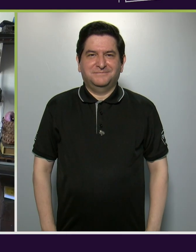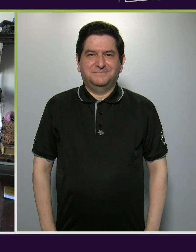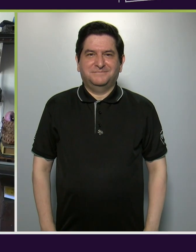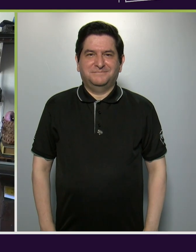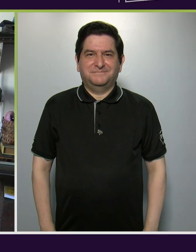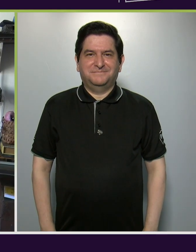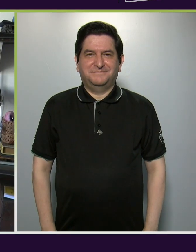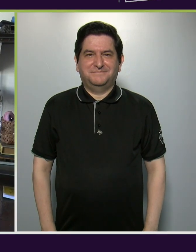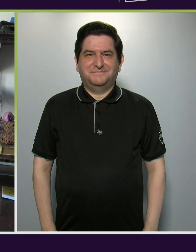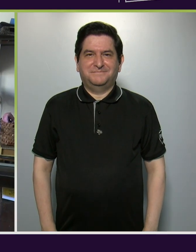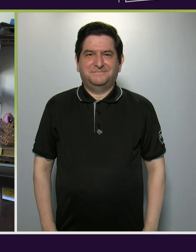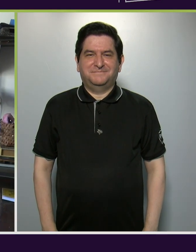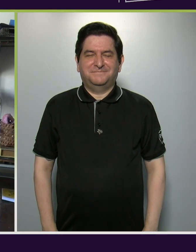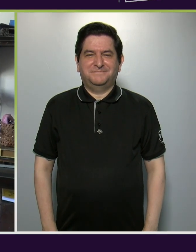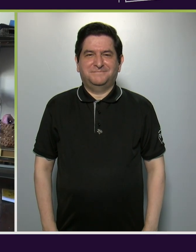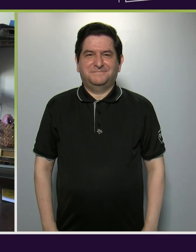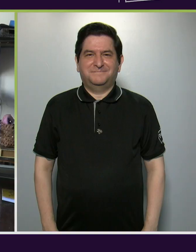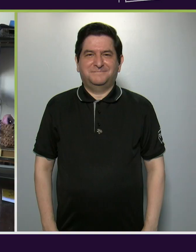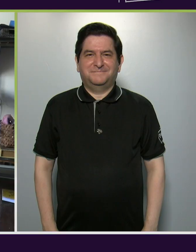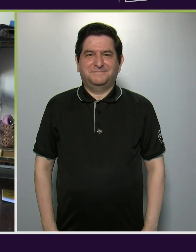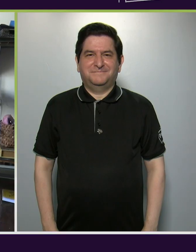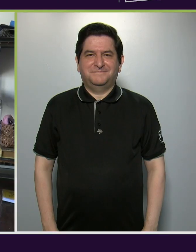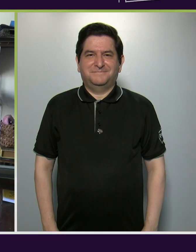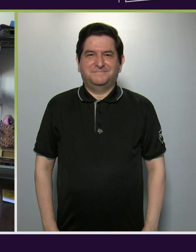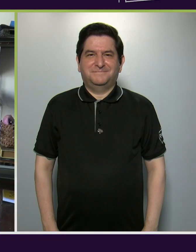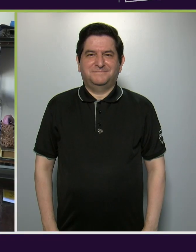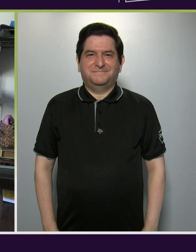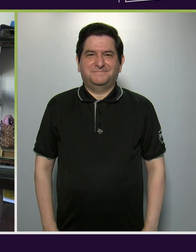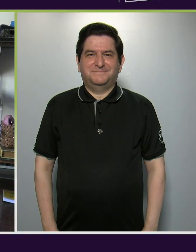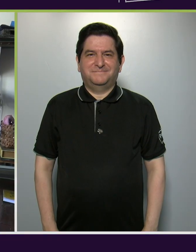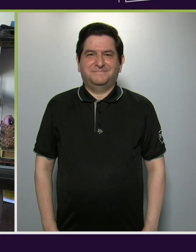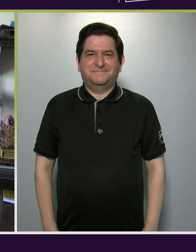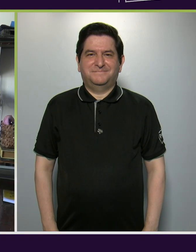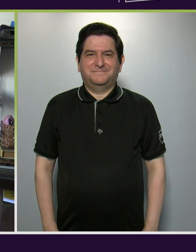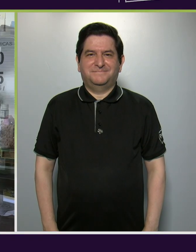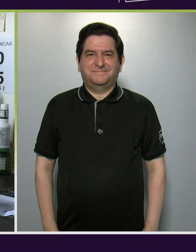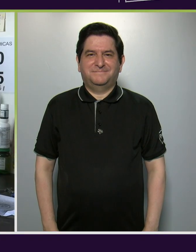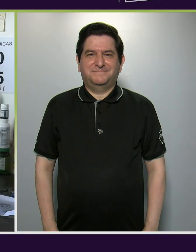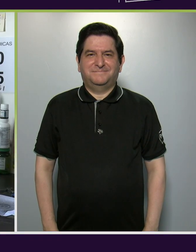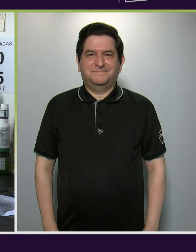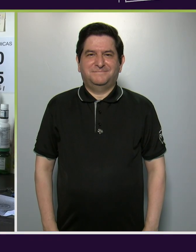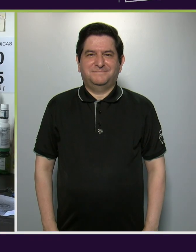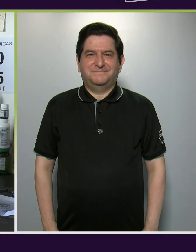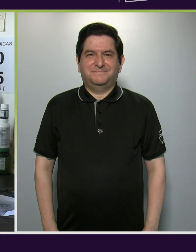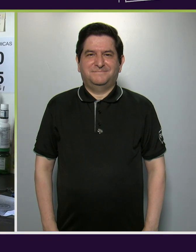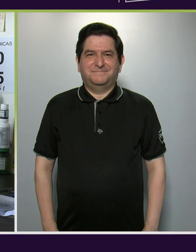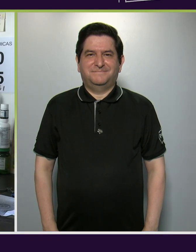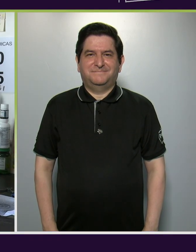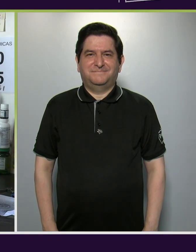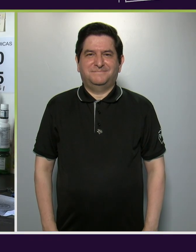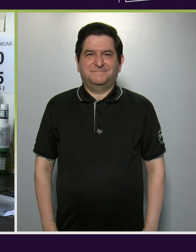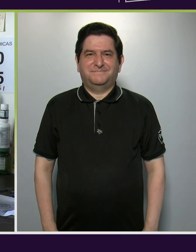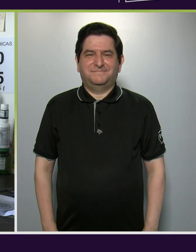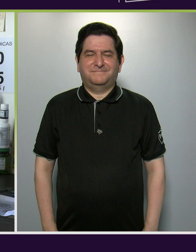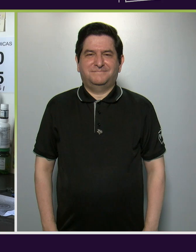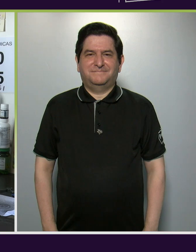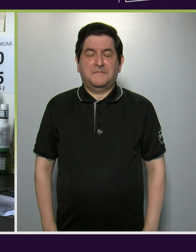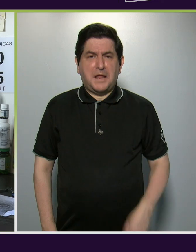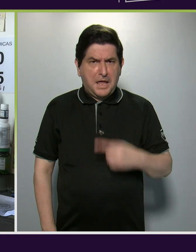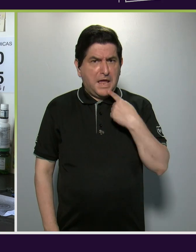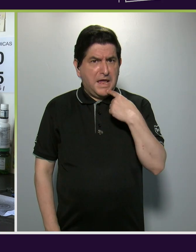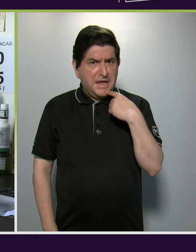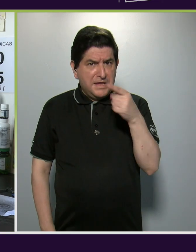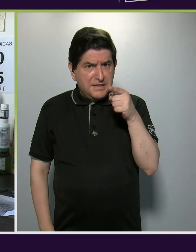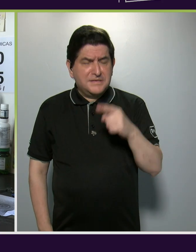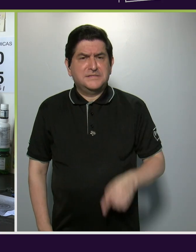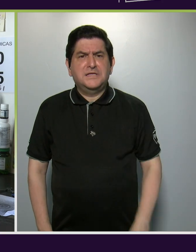Son los mismos que tengo en blanco, en azul y en negro y en café, pensando en hacerlo en grande. Y por decir que en esos dos yo no